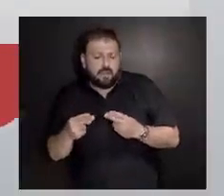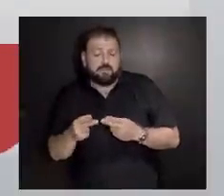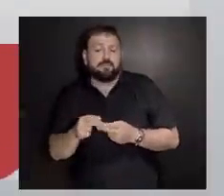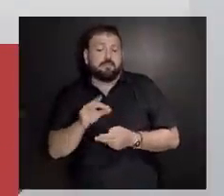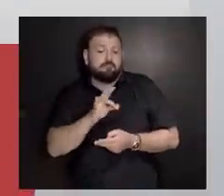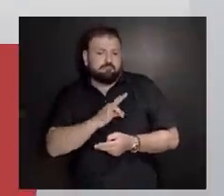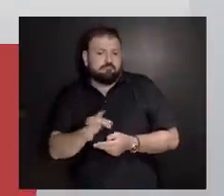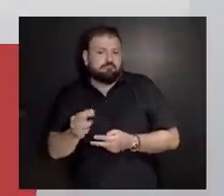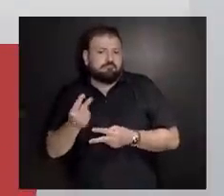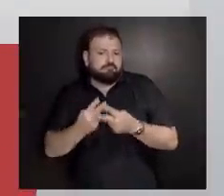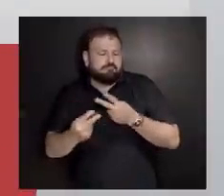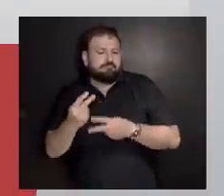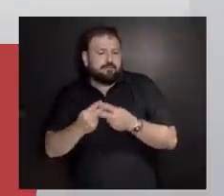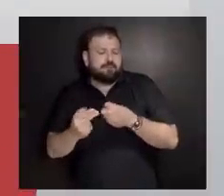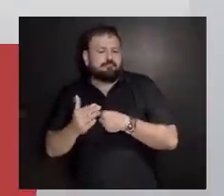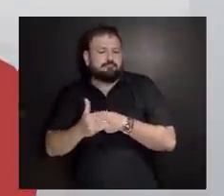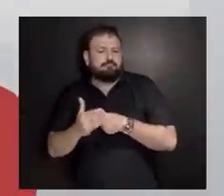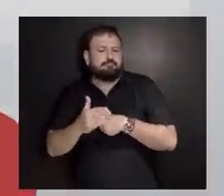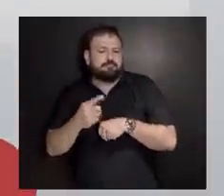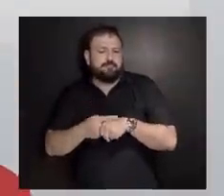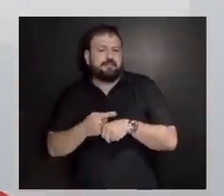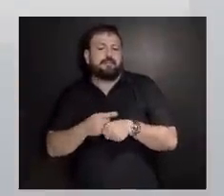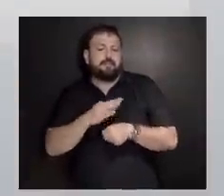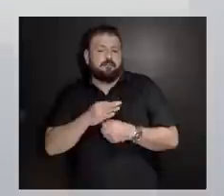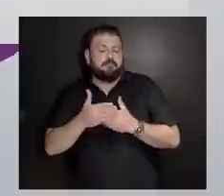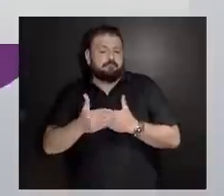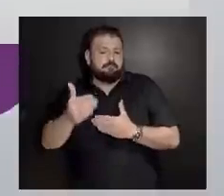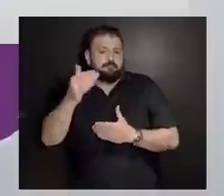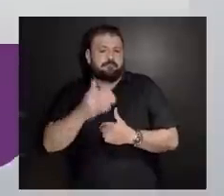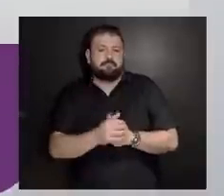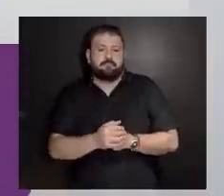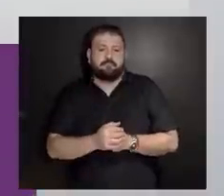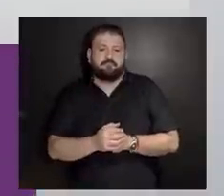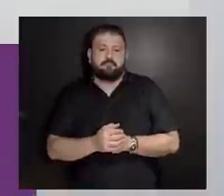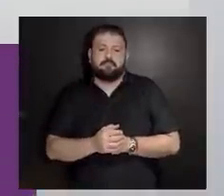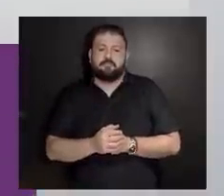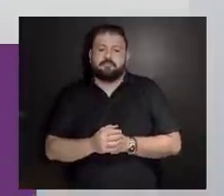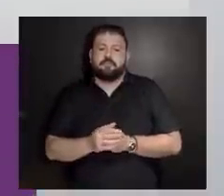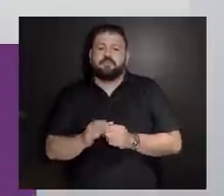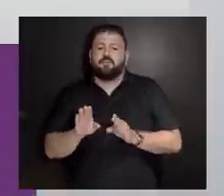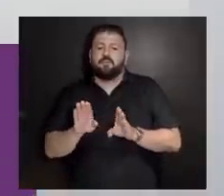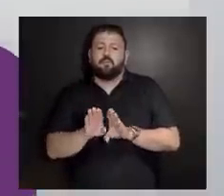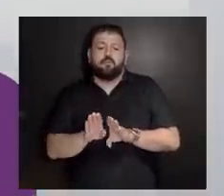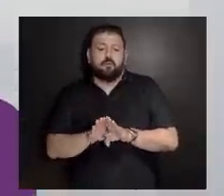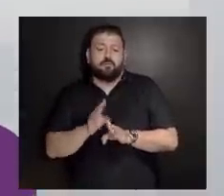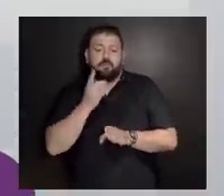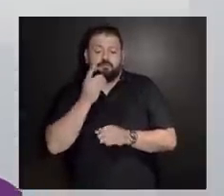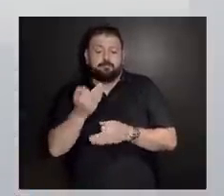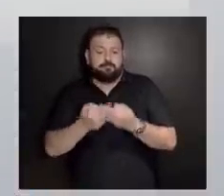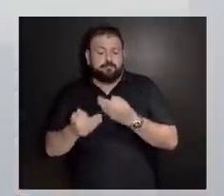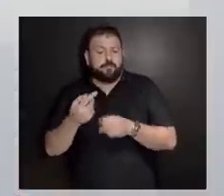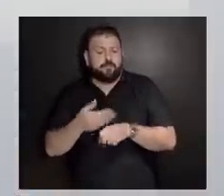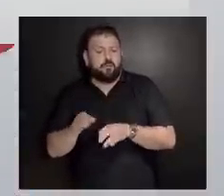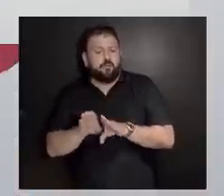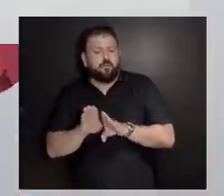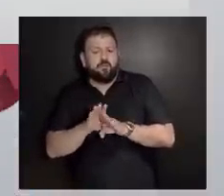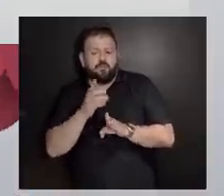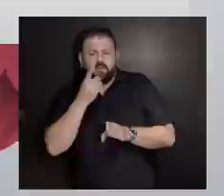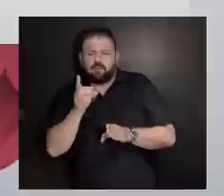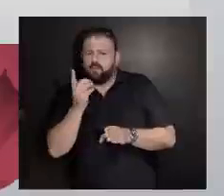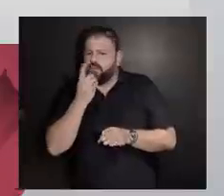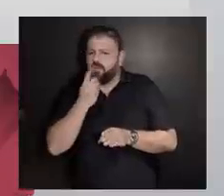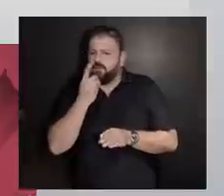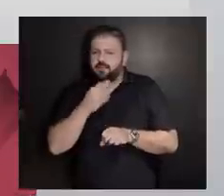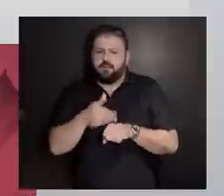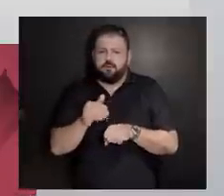puede desencadenar también, em, podríamos decir como desencadenar un tipo de diabetes tipo 1 porque puede generar